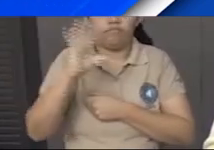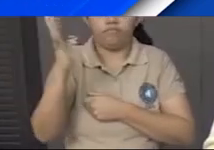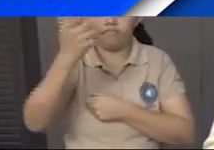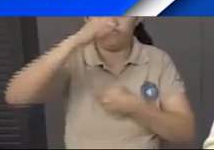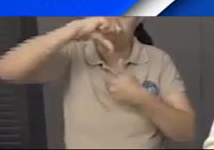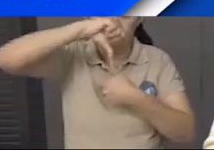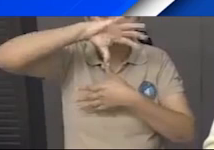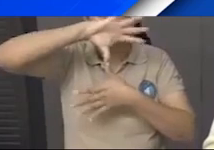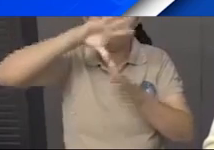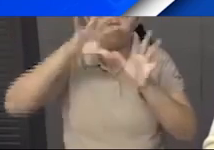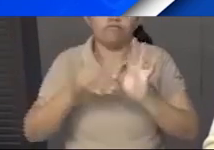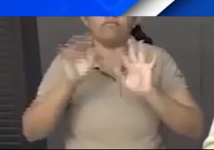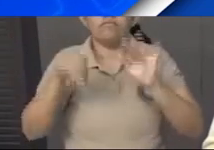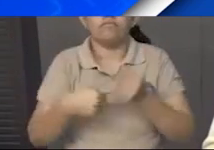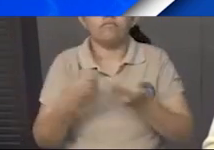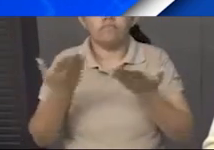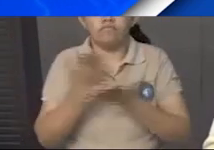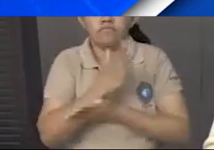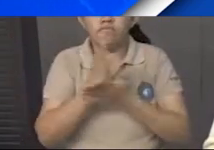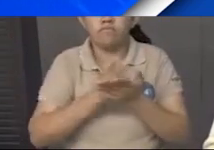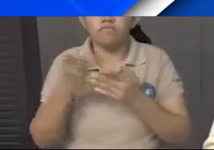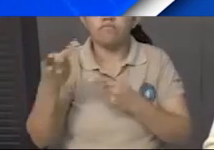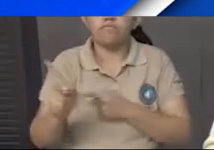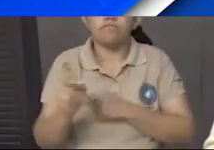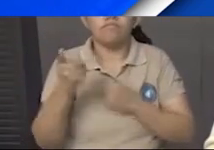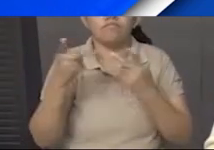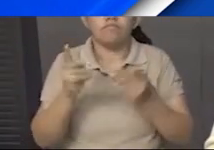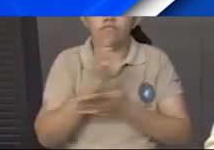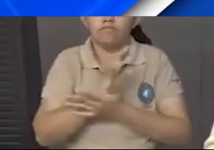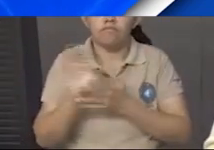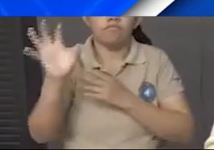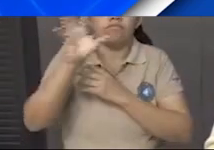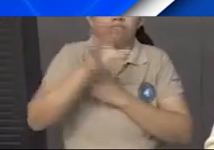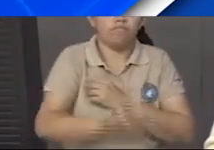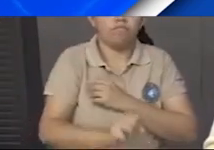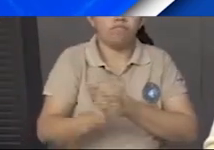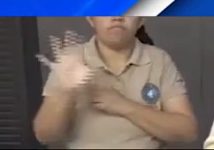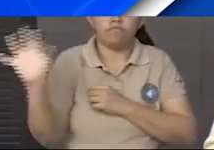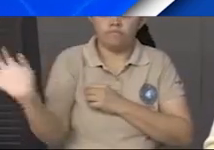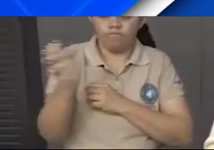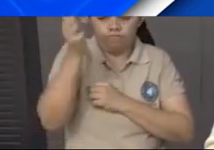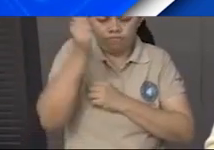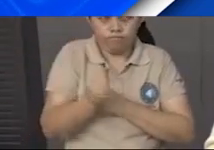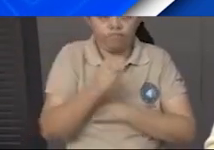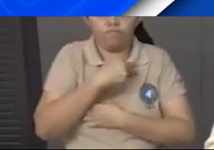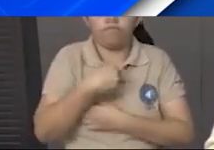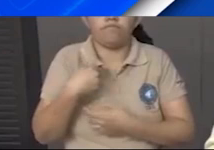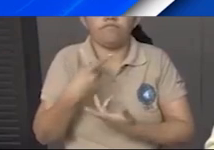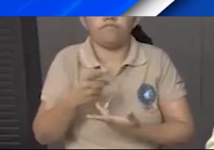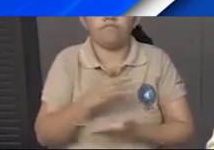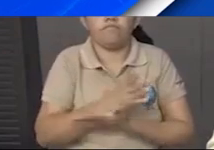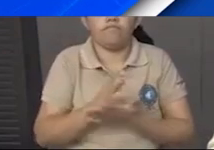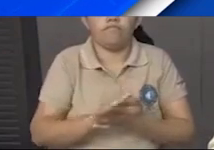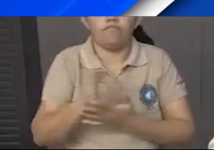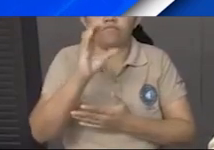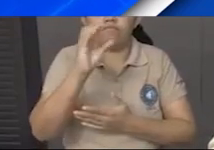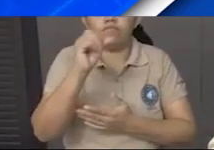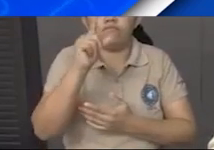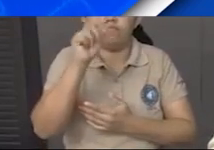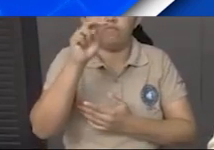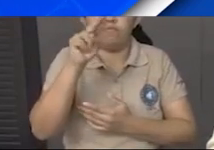América como resultado del crimen original perpetuado por las fuerzas imperiales y